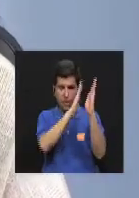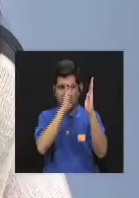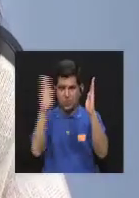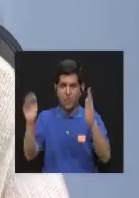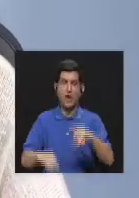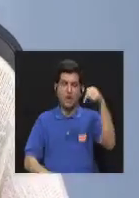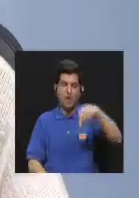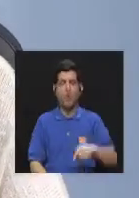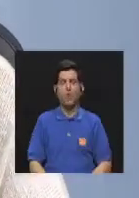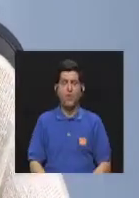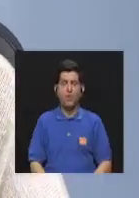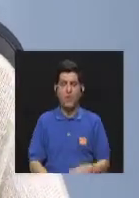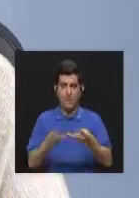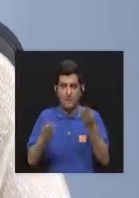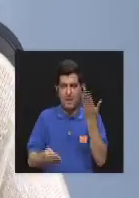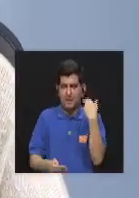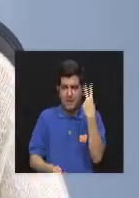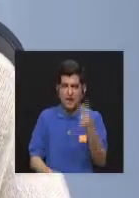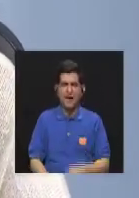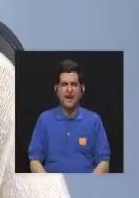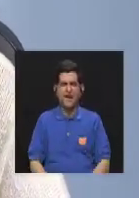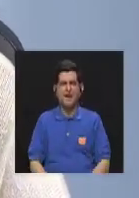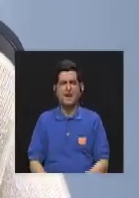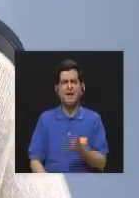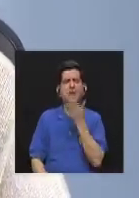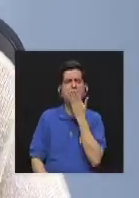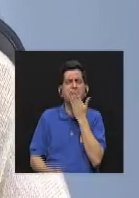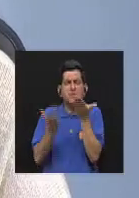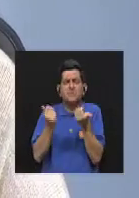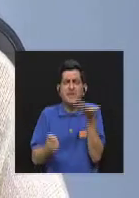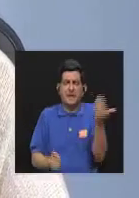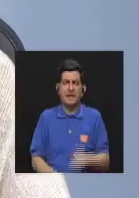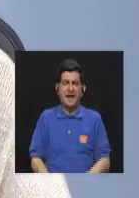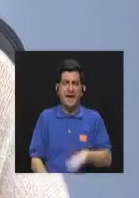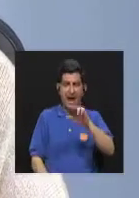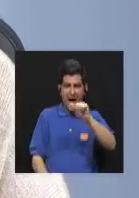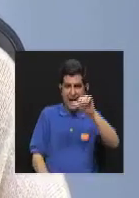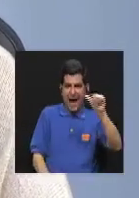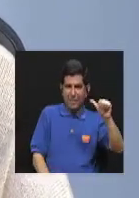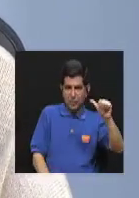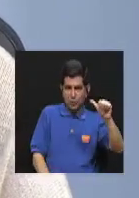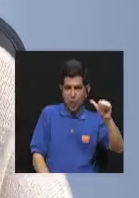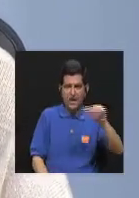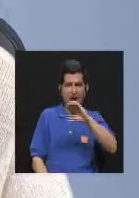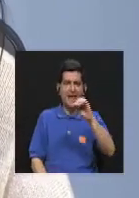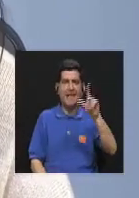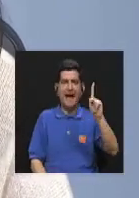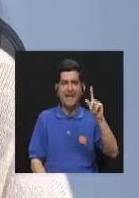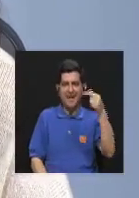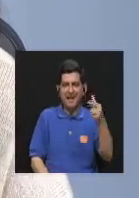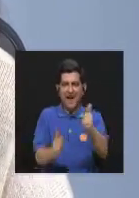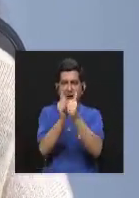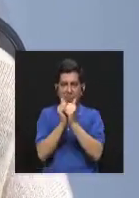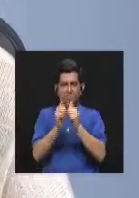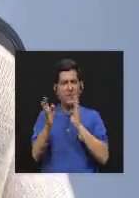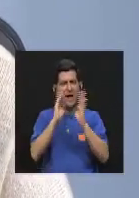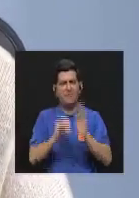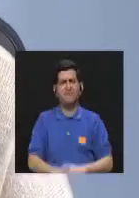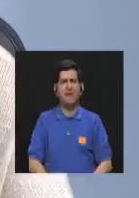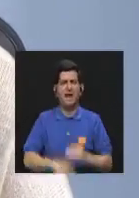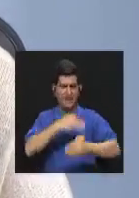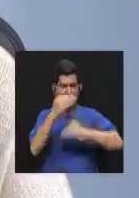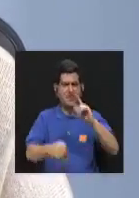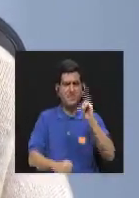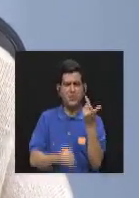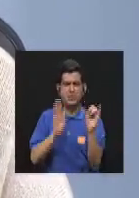Continuamos el lunes de Cinemateca, hoy con el audiovisual ¿Qué quieren los indios? Y nos acompañan Alejandro Astorga y Katia Grau. Y estamos hablando sobre detalles de la producción, sobre